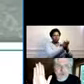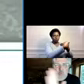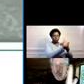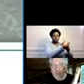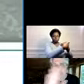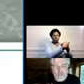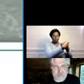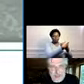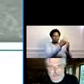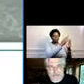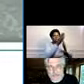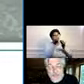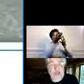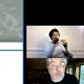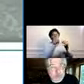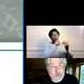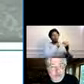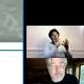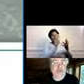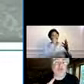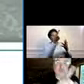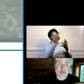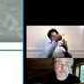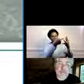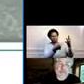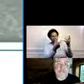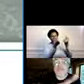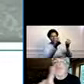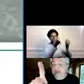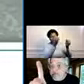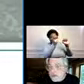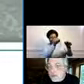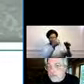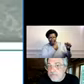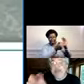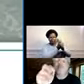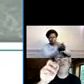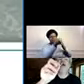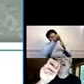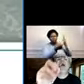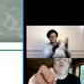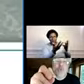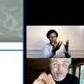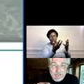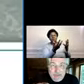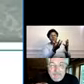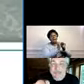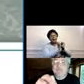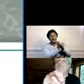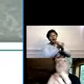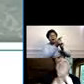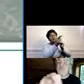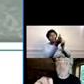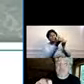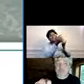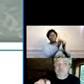entonces tiene que darles a saber luego, luego qué se espera de ellos. Y lo que se espera es la competencia y el código de